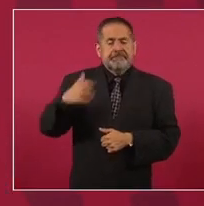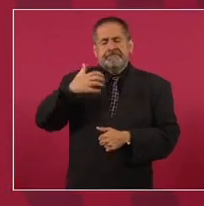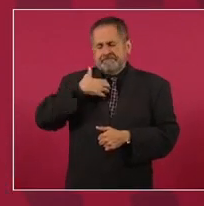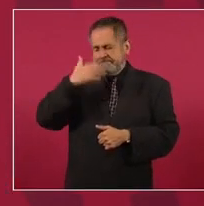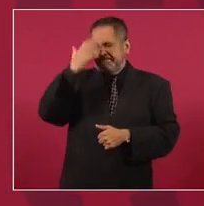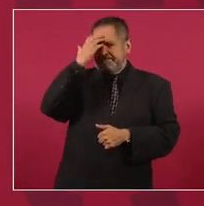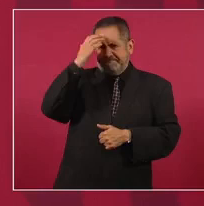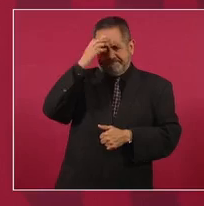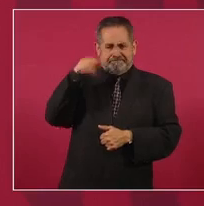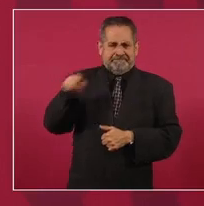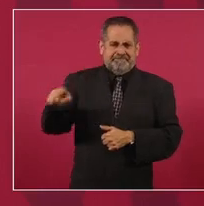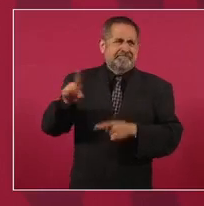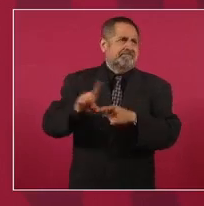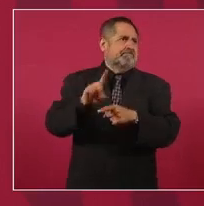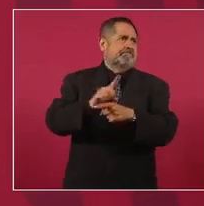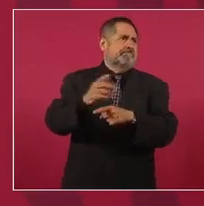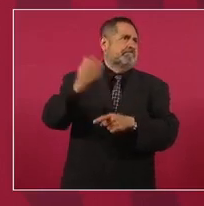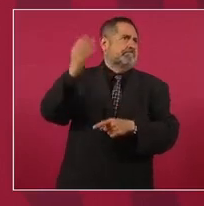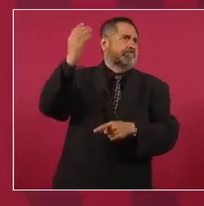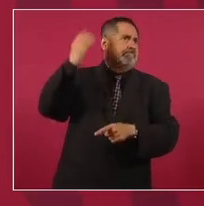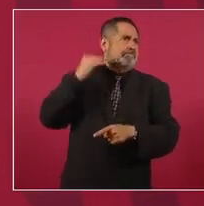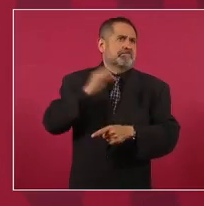conozco desde hace